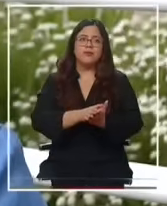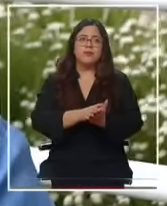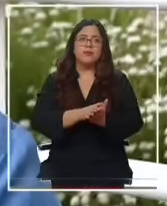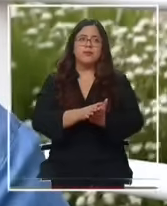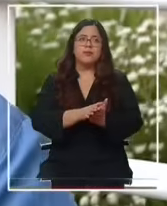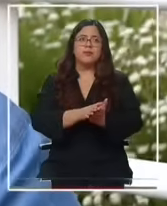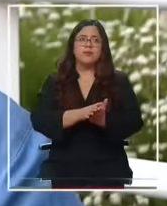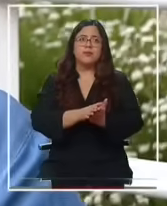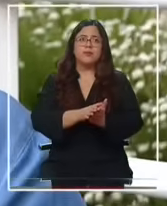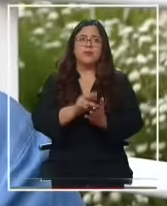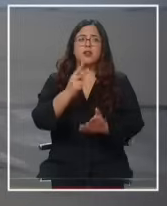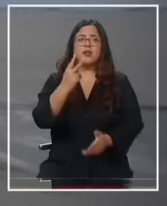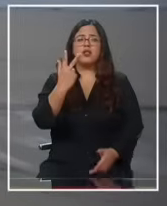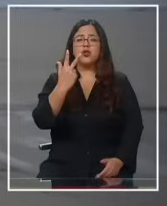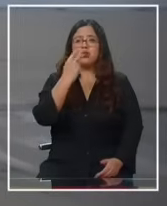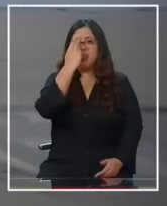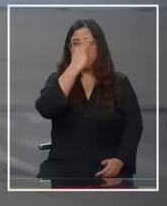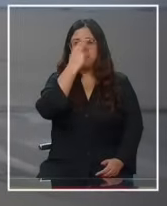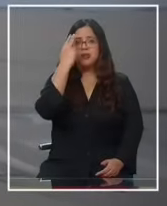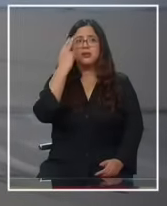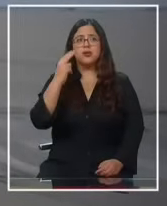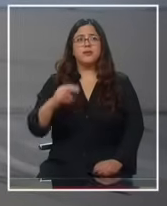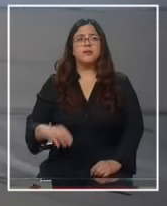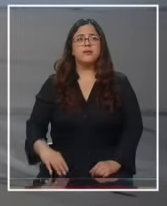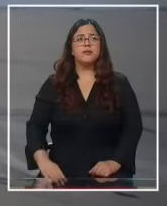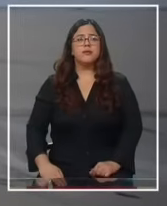en el 28 de marzo.